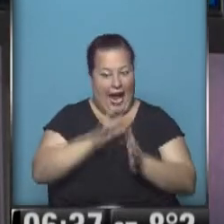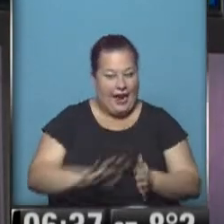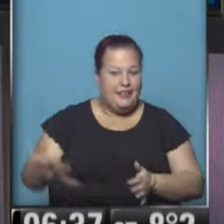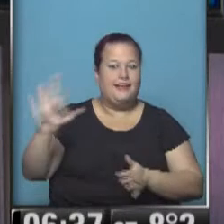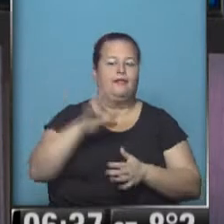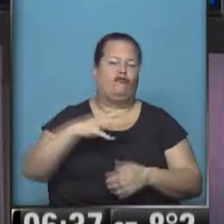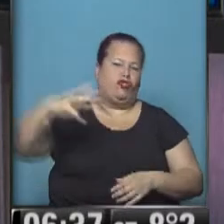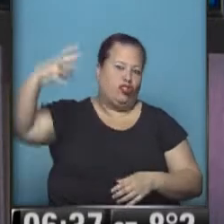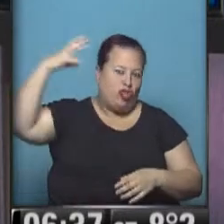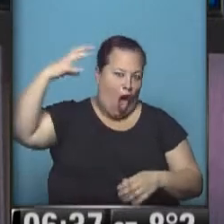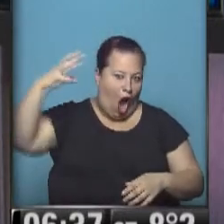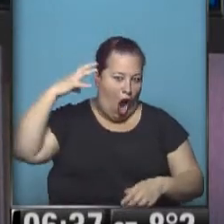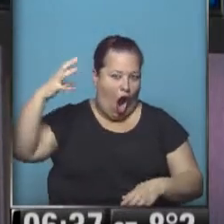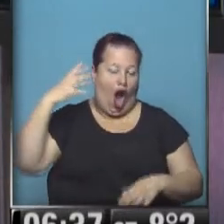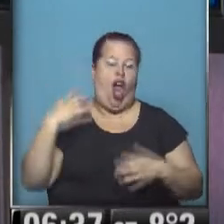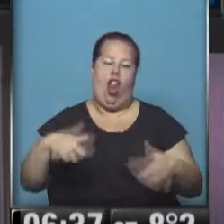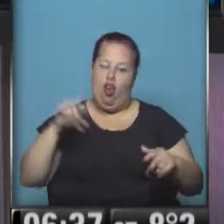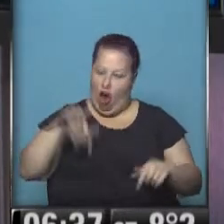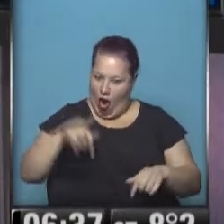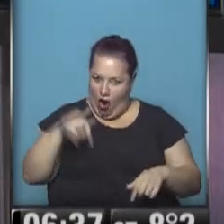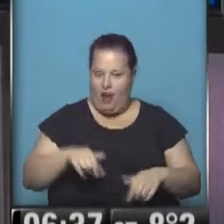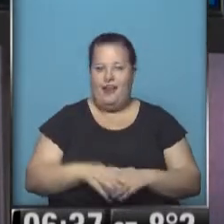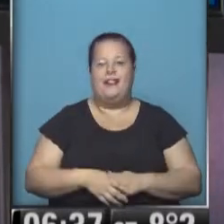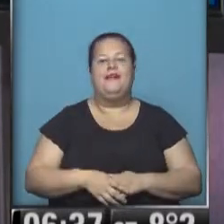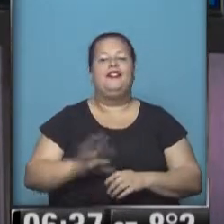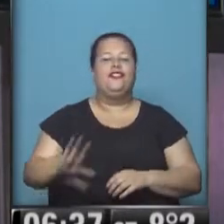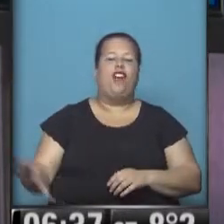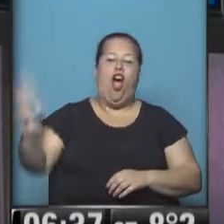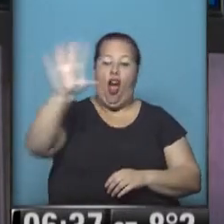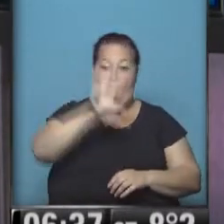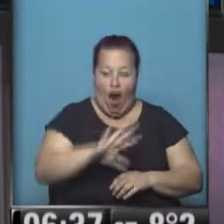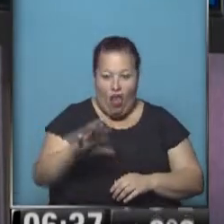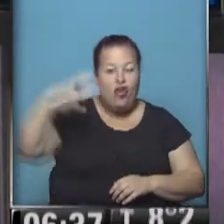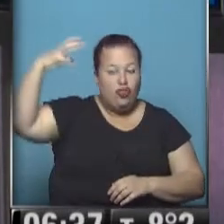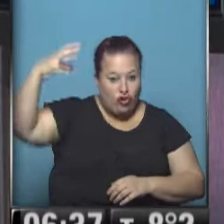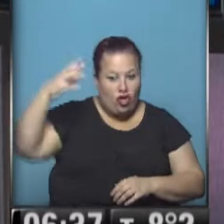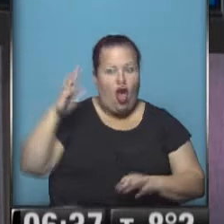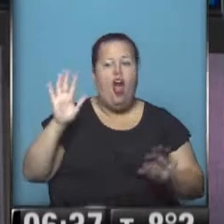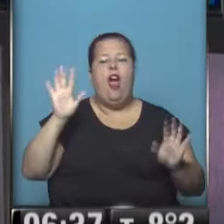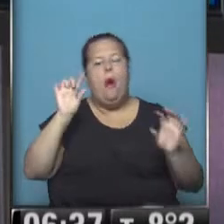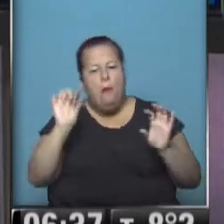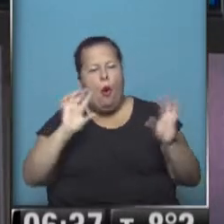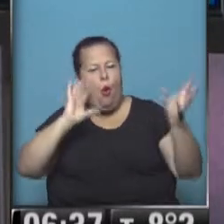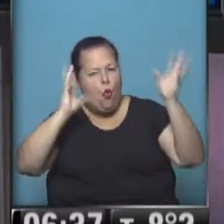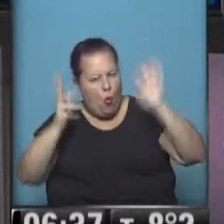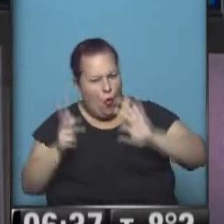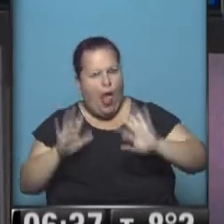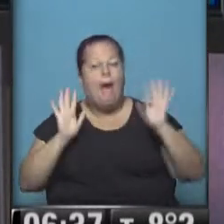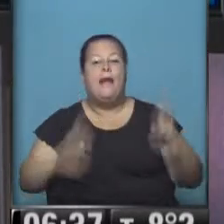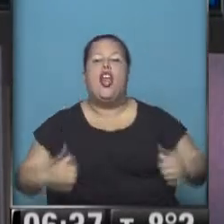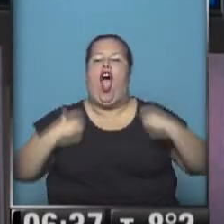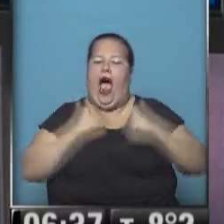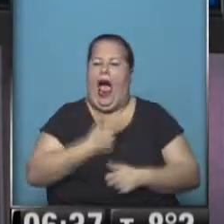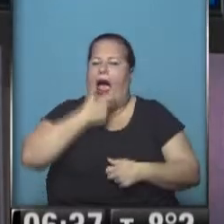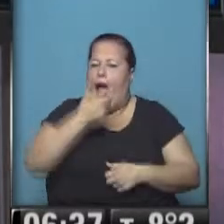que sola toques hola soy para todos hay solo allá vemos un poquito de nubes pero a los abrigos